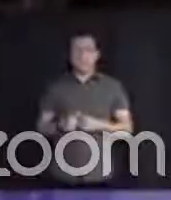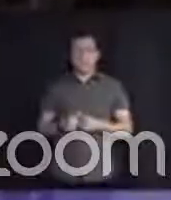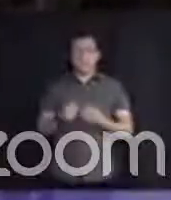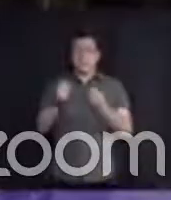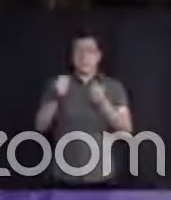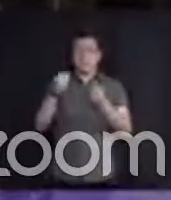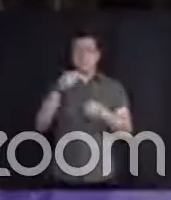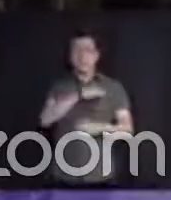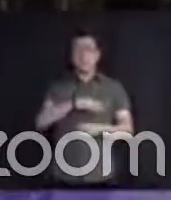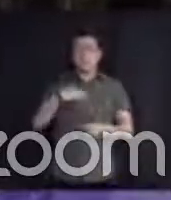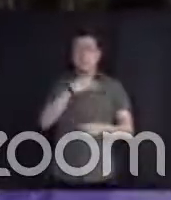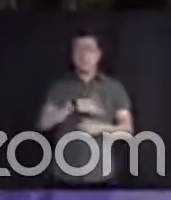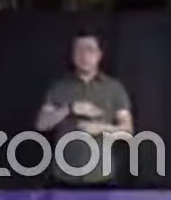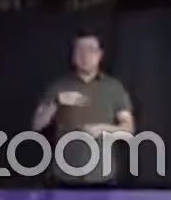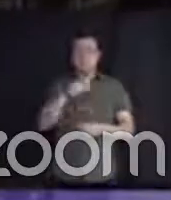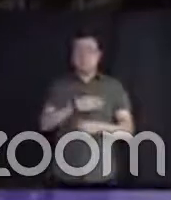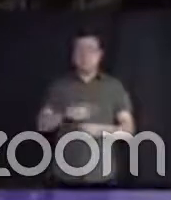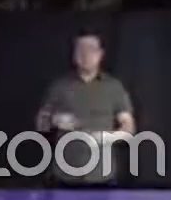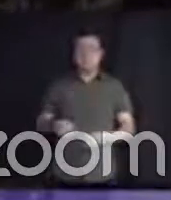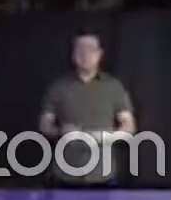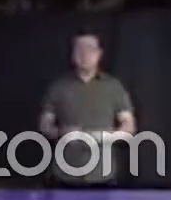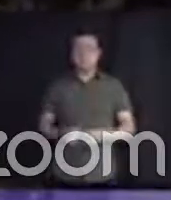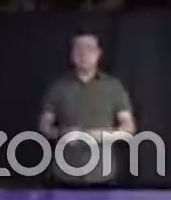Muchas felicidades.